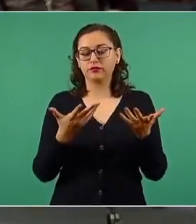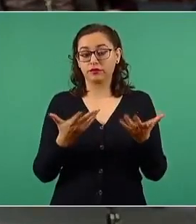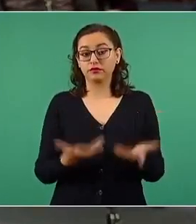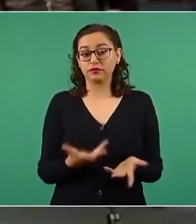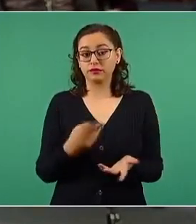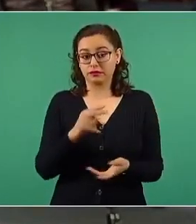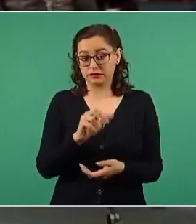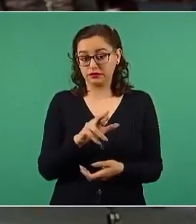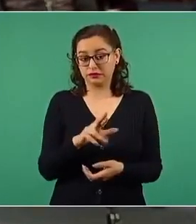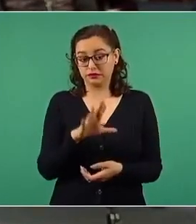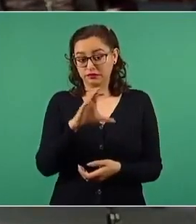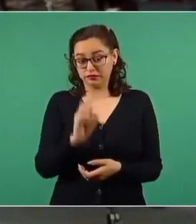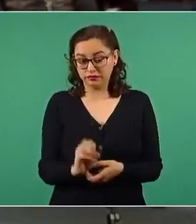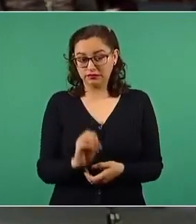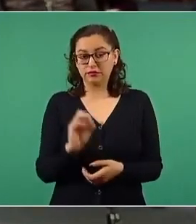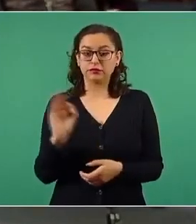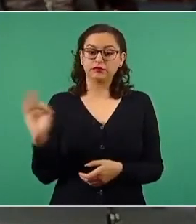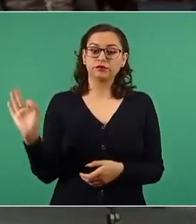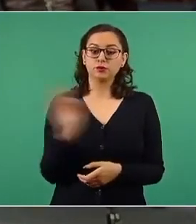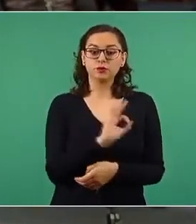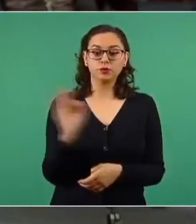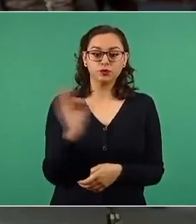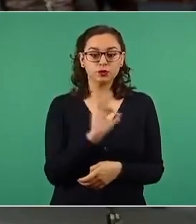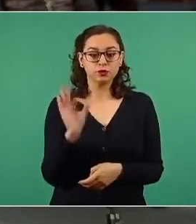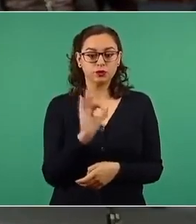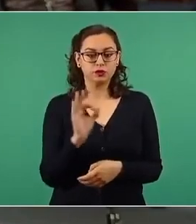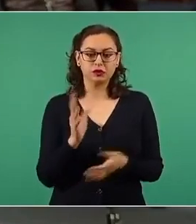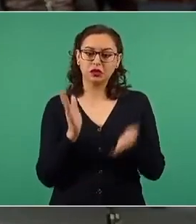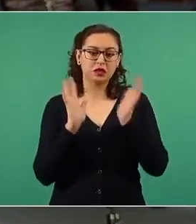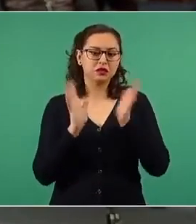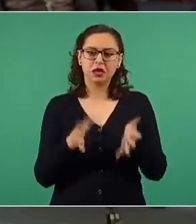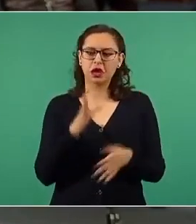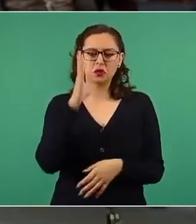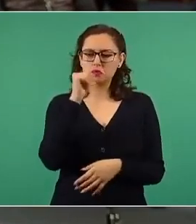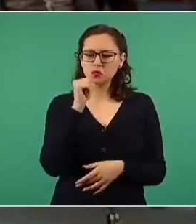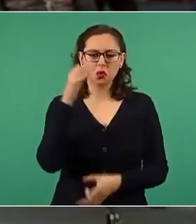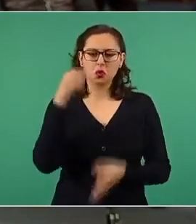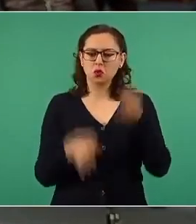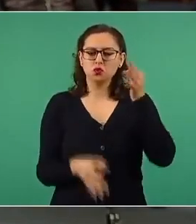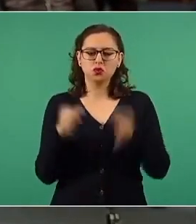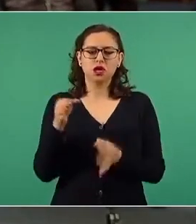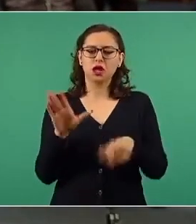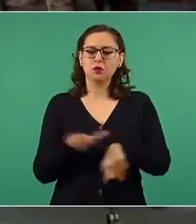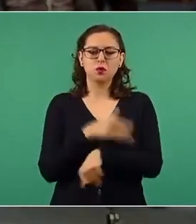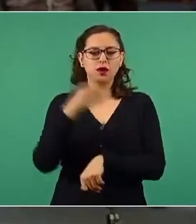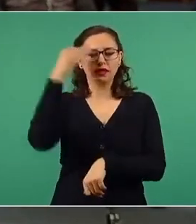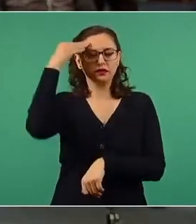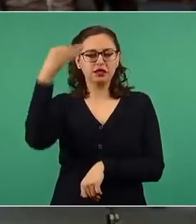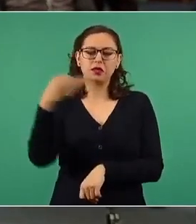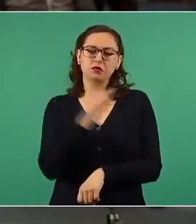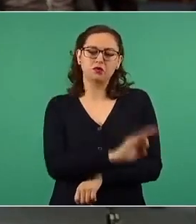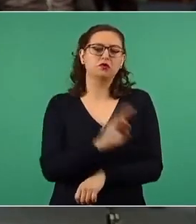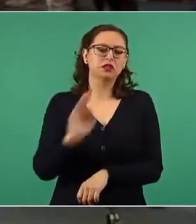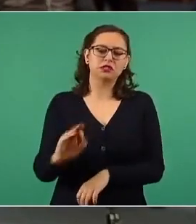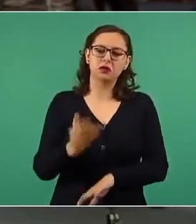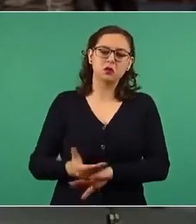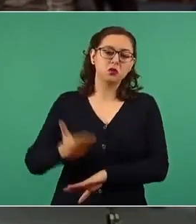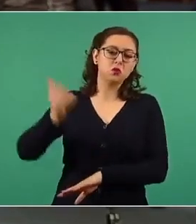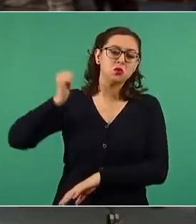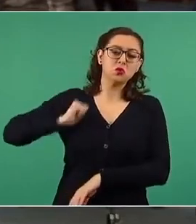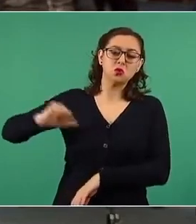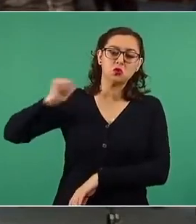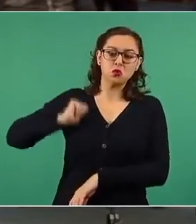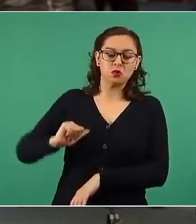podrían ya estar prescritos, pues lo importante sería saber que los mexicanos tengamos este derecho a saber qué es lo que